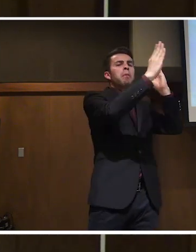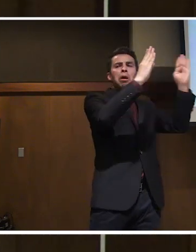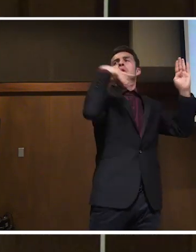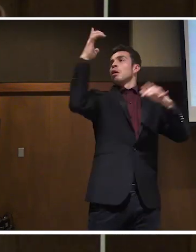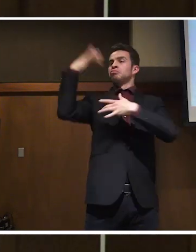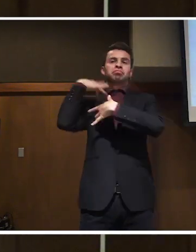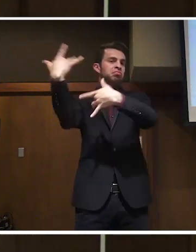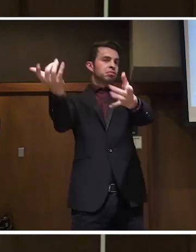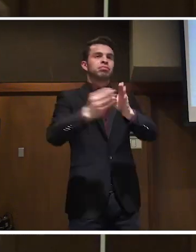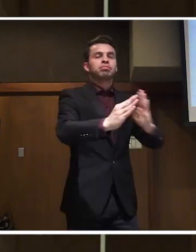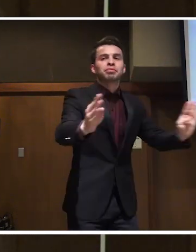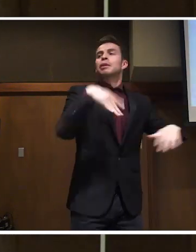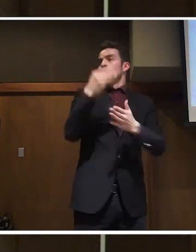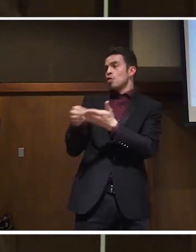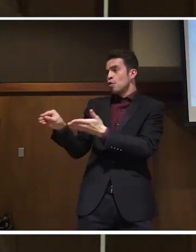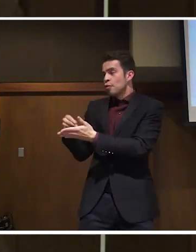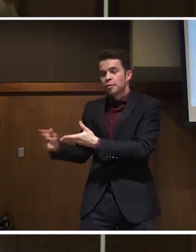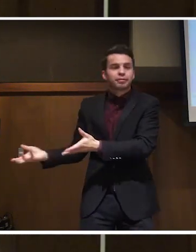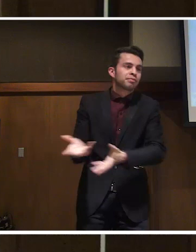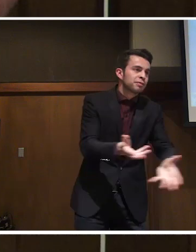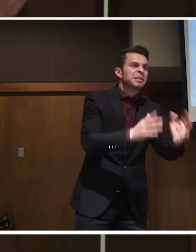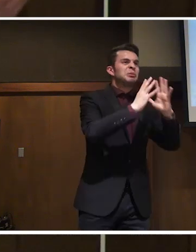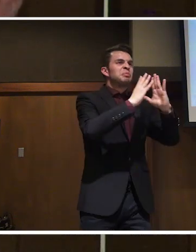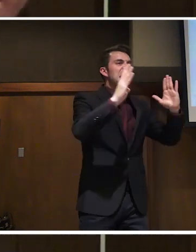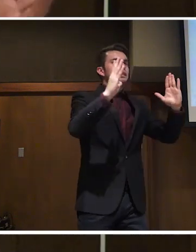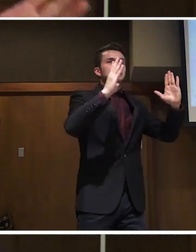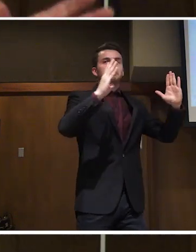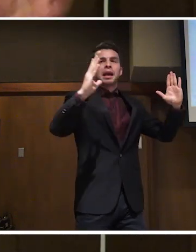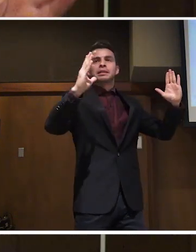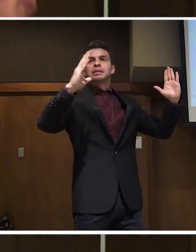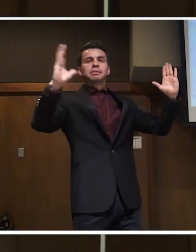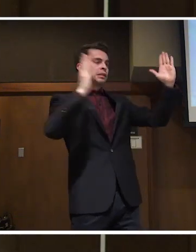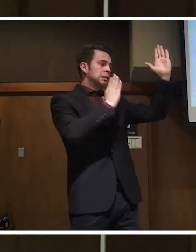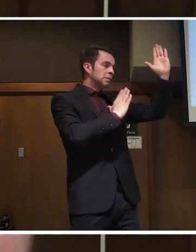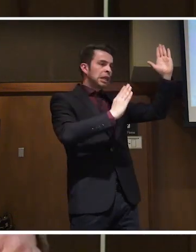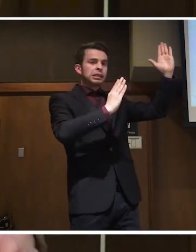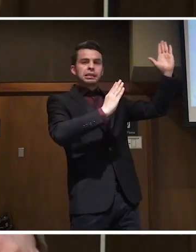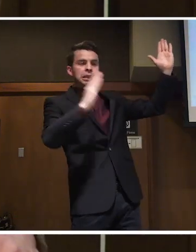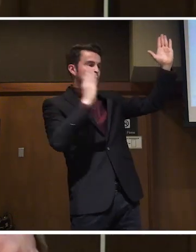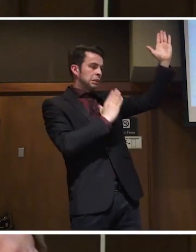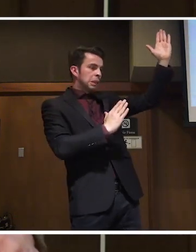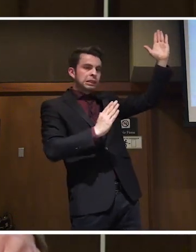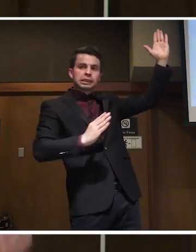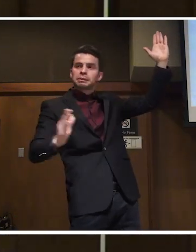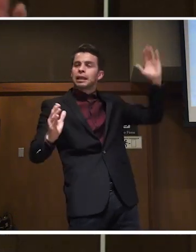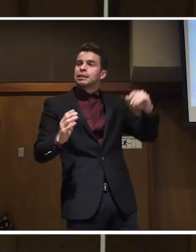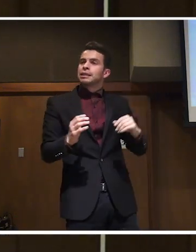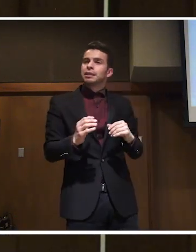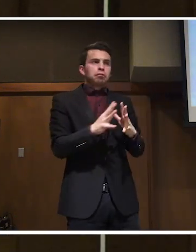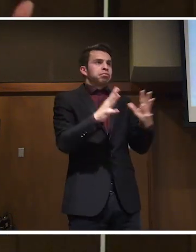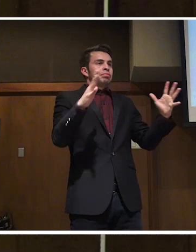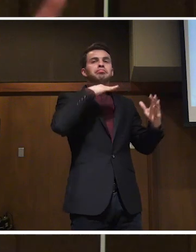donaciones, de regalos, de compras que la biblioteca iba haciendo a distintos coleccionistas. Y